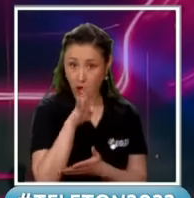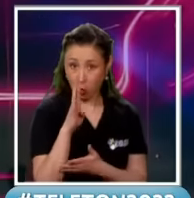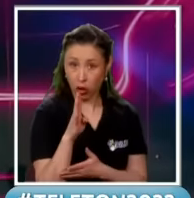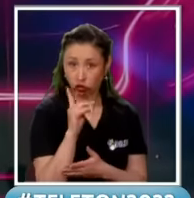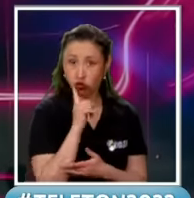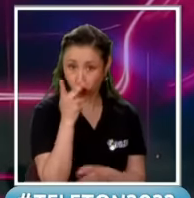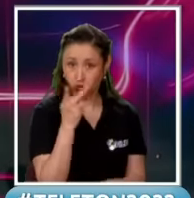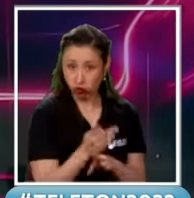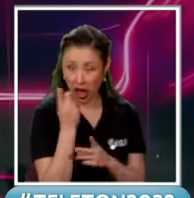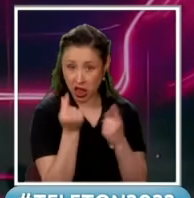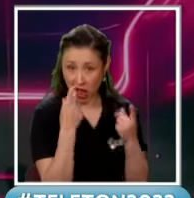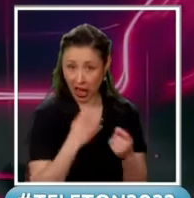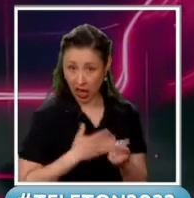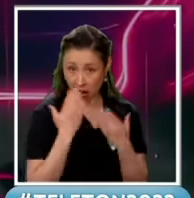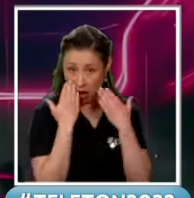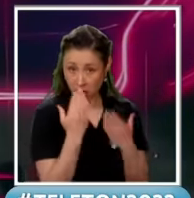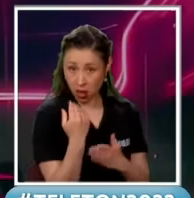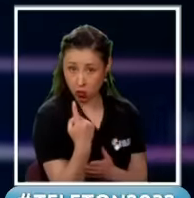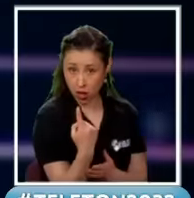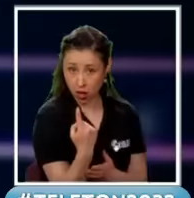15.254. ¿Quieres una?